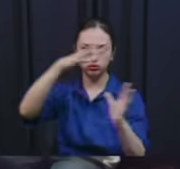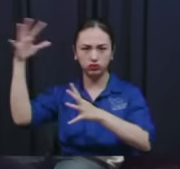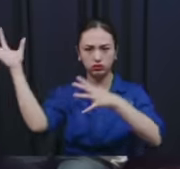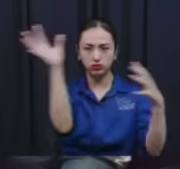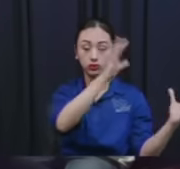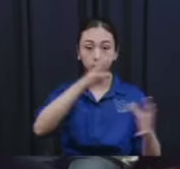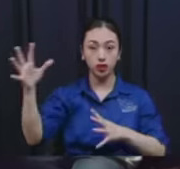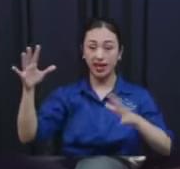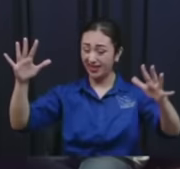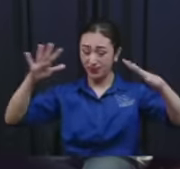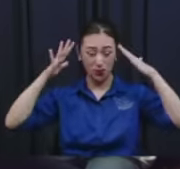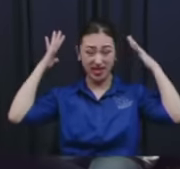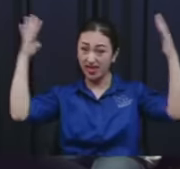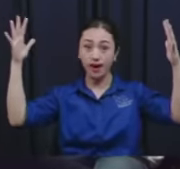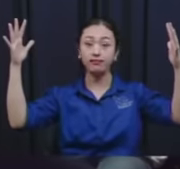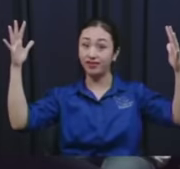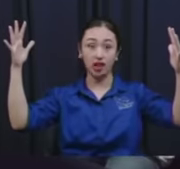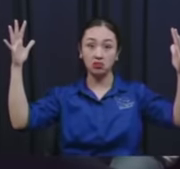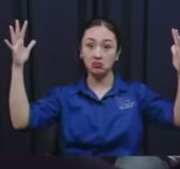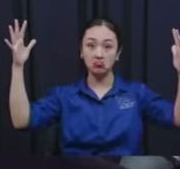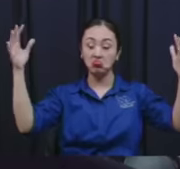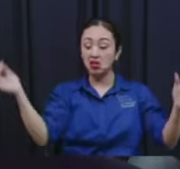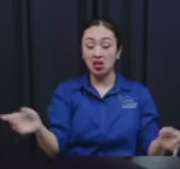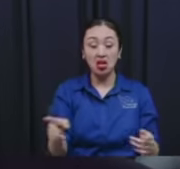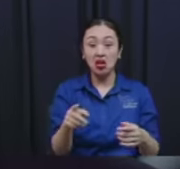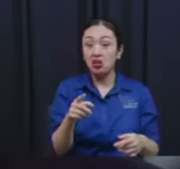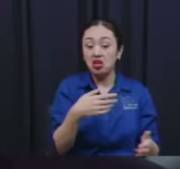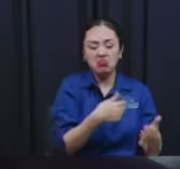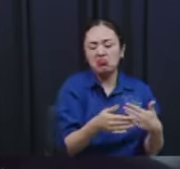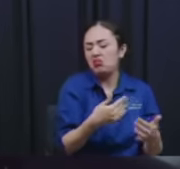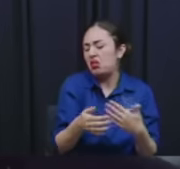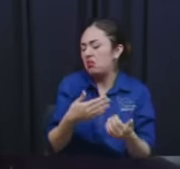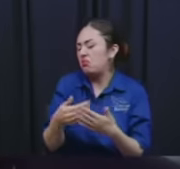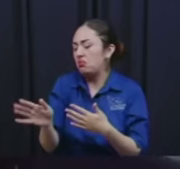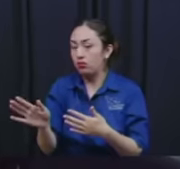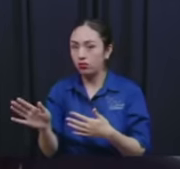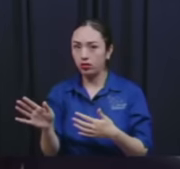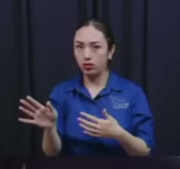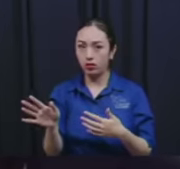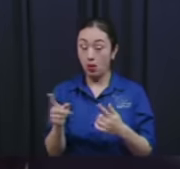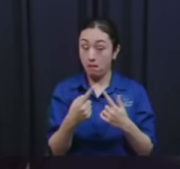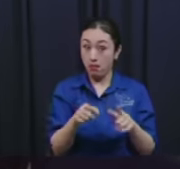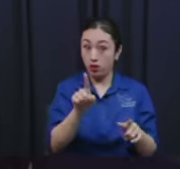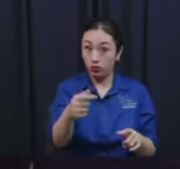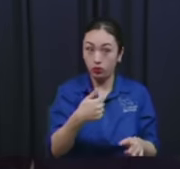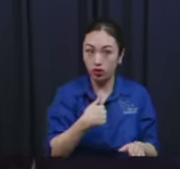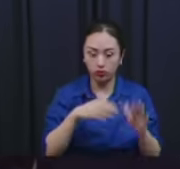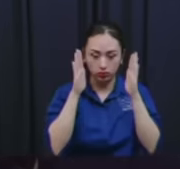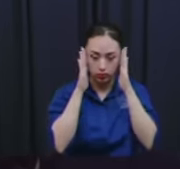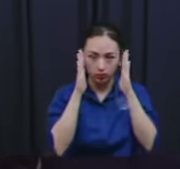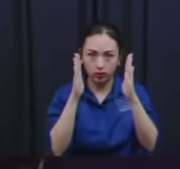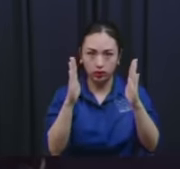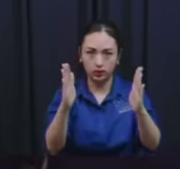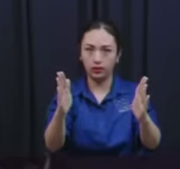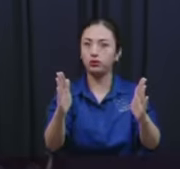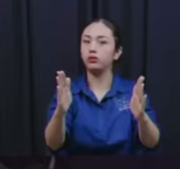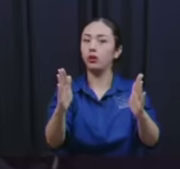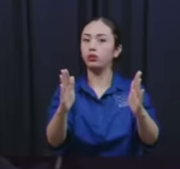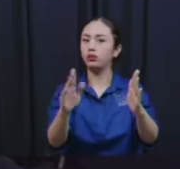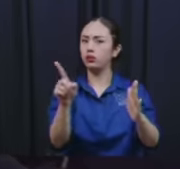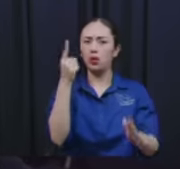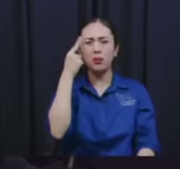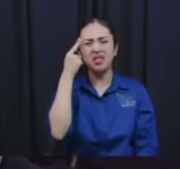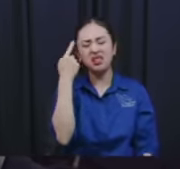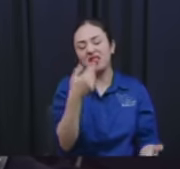y no dijeron n No pasa nada hermano que no nos vaya a pasar eso a nosotros que no no pasa nada